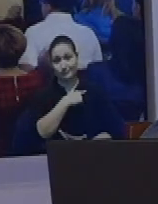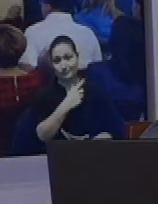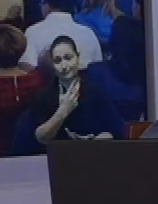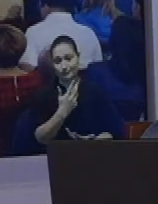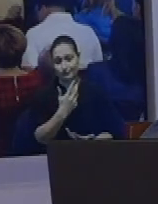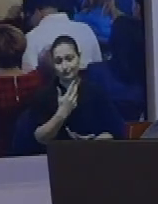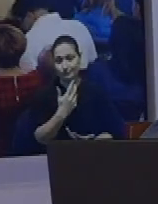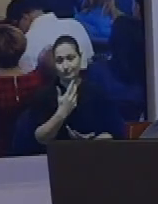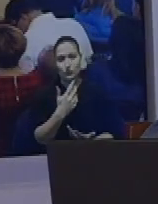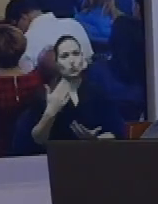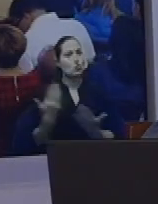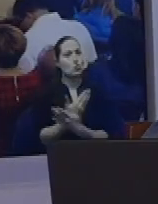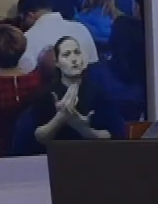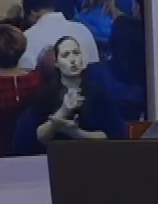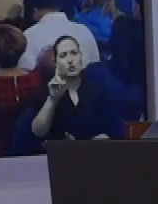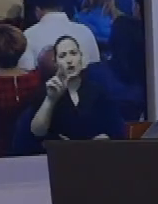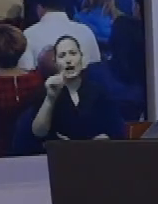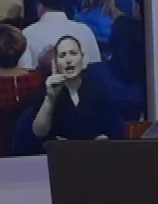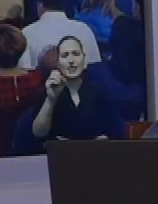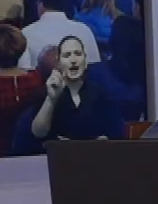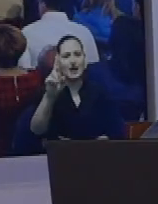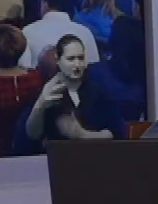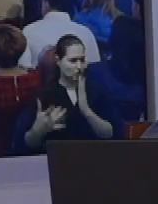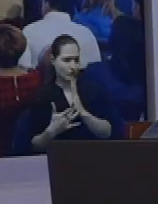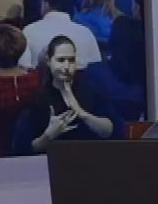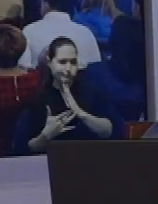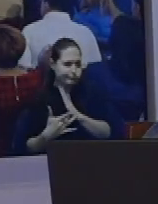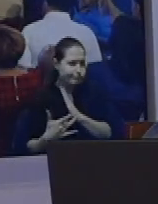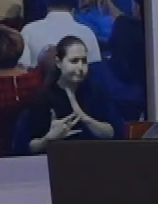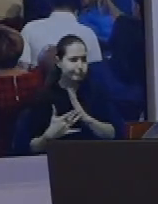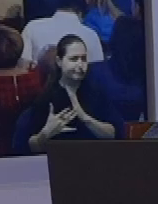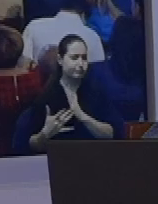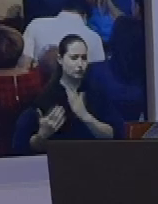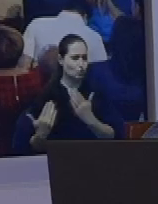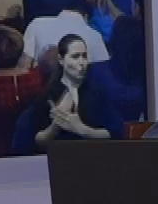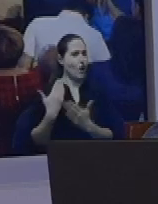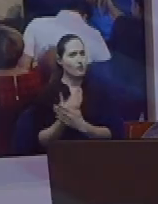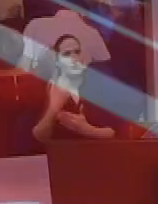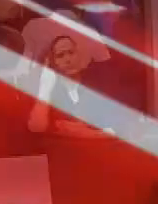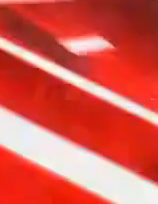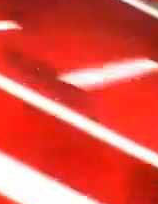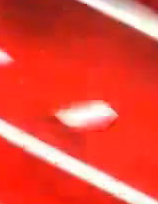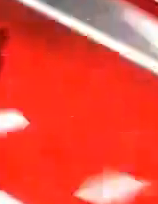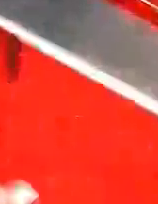este espacio que siempre trae las grandes noticias.